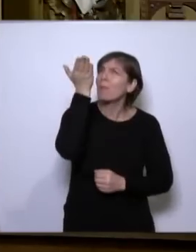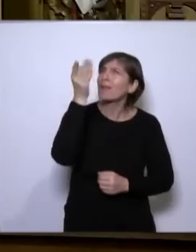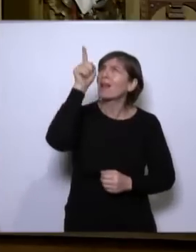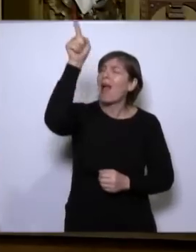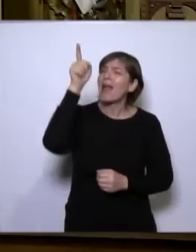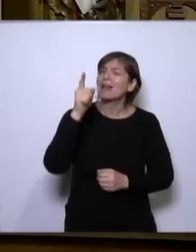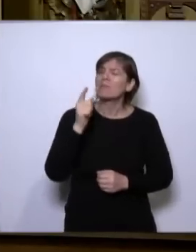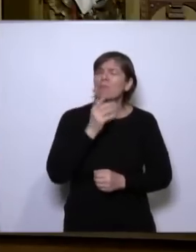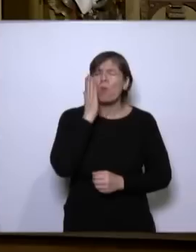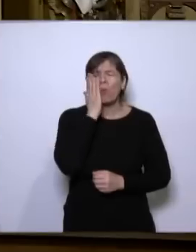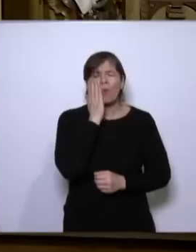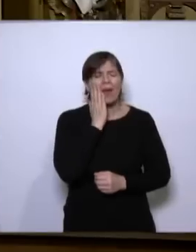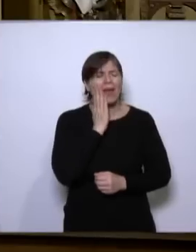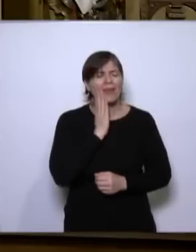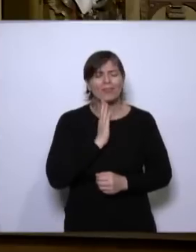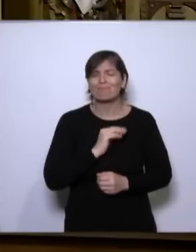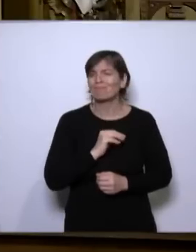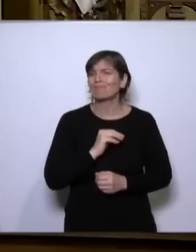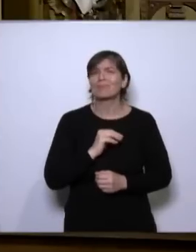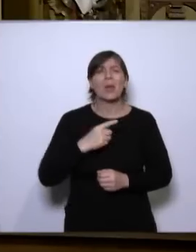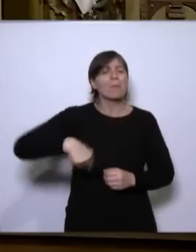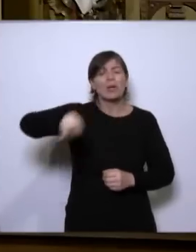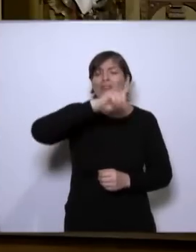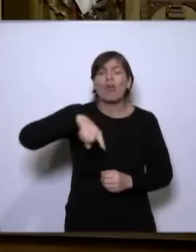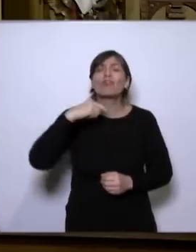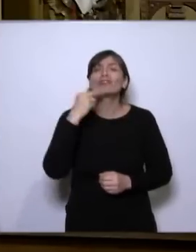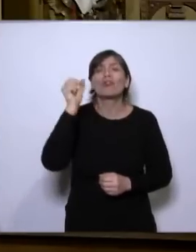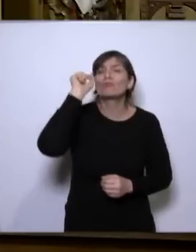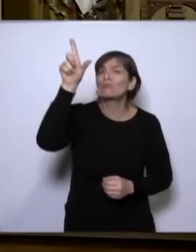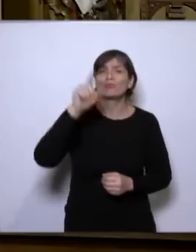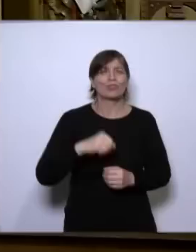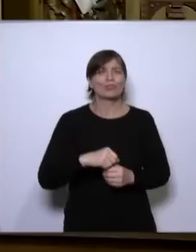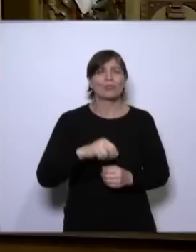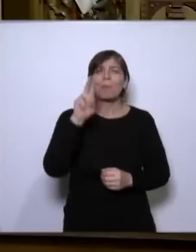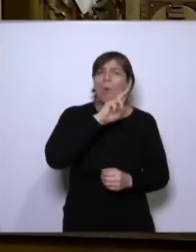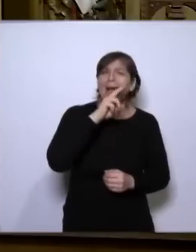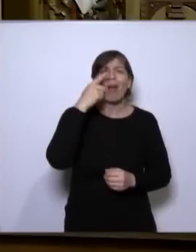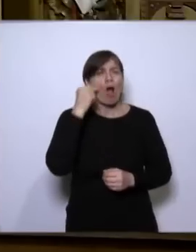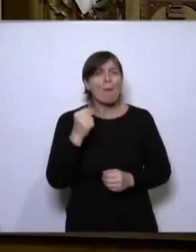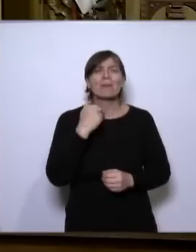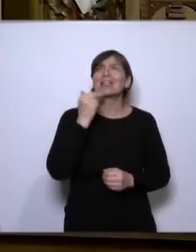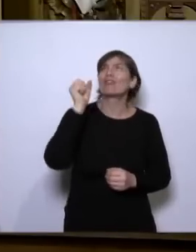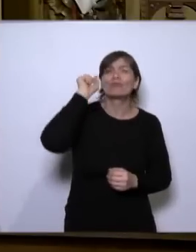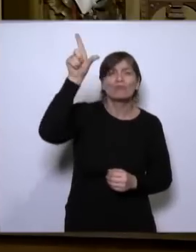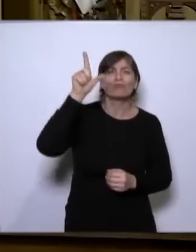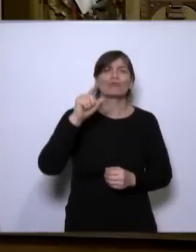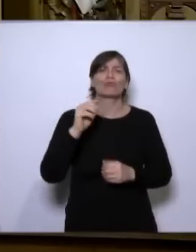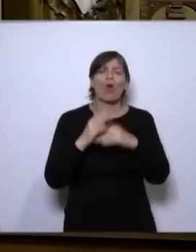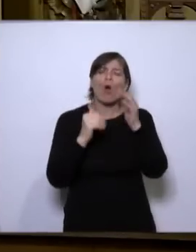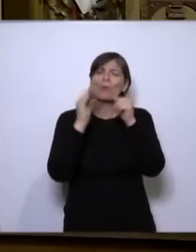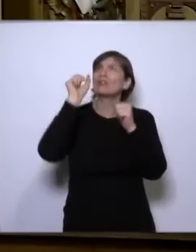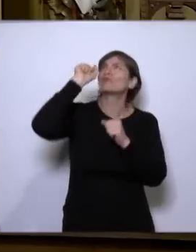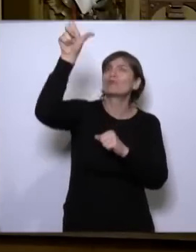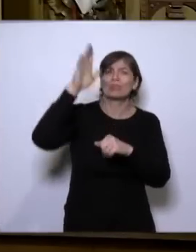a su misericordia, porque somos sus hijos, sus hijas, la obra de sus